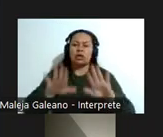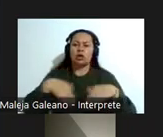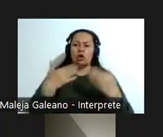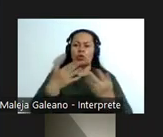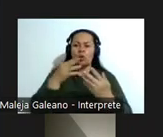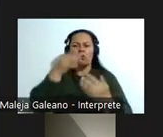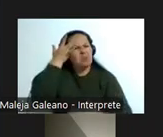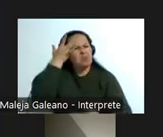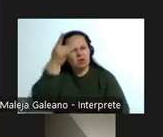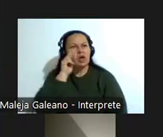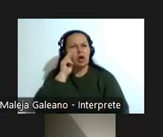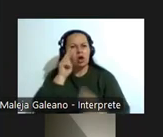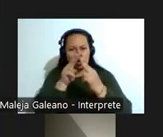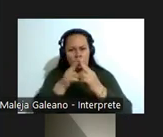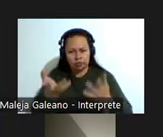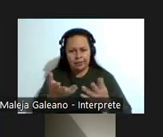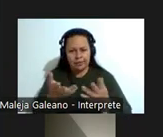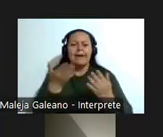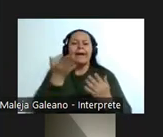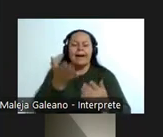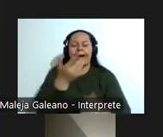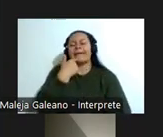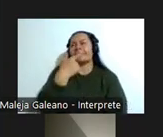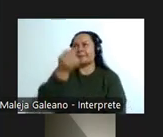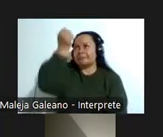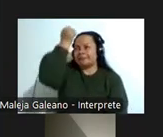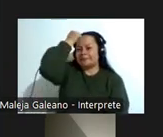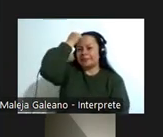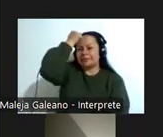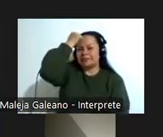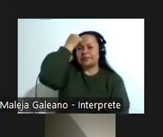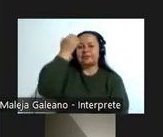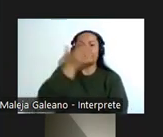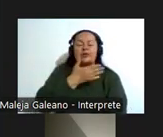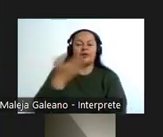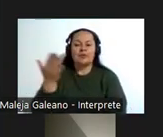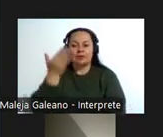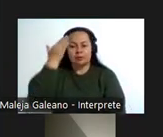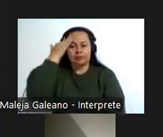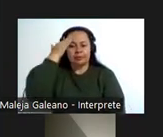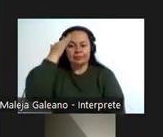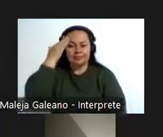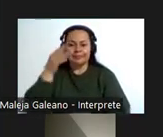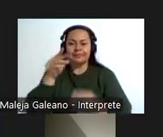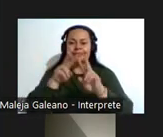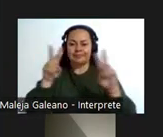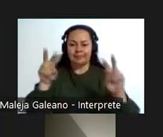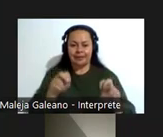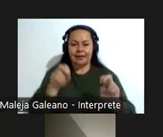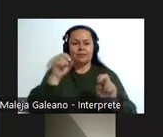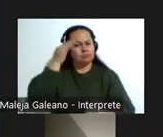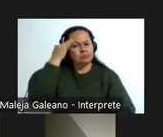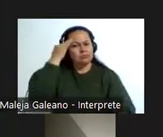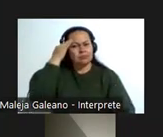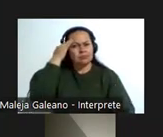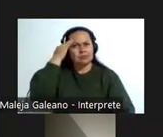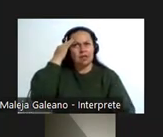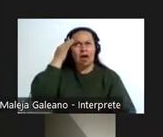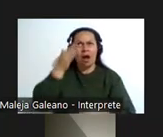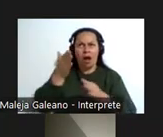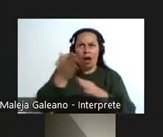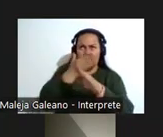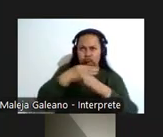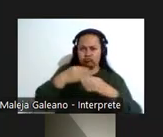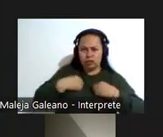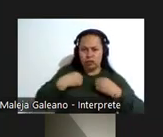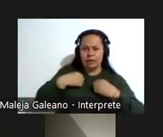conoce. Decirle a un maestro o a una comunidad académica, yo sé este tema porque soy o porque lo he vivido, pues definitivamente es un